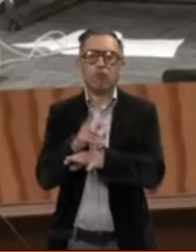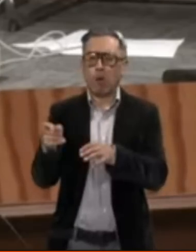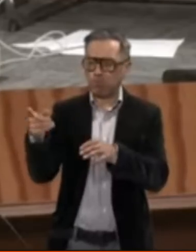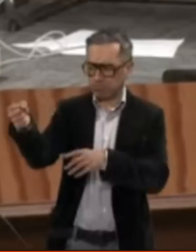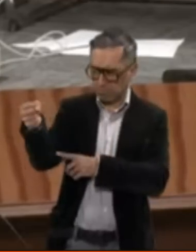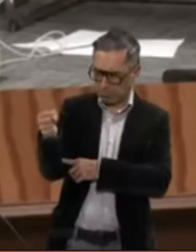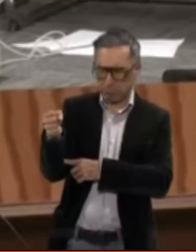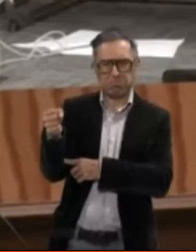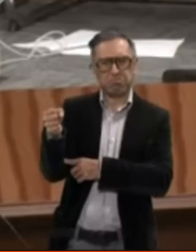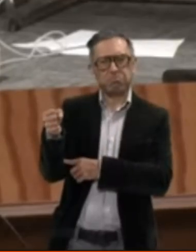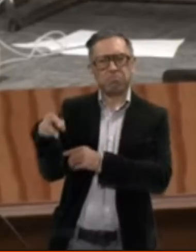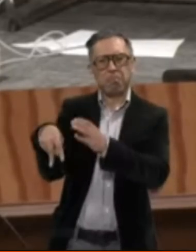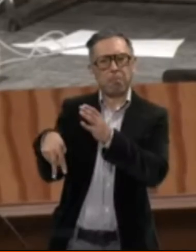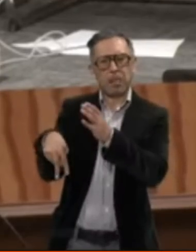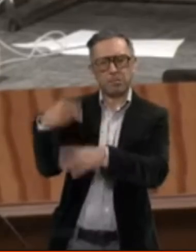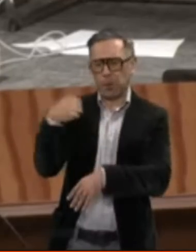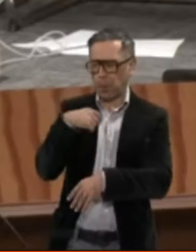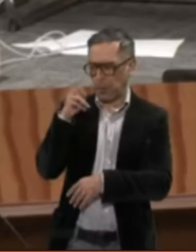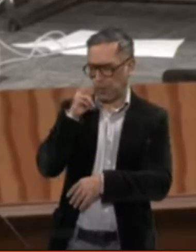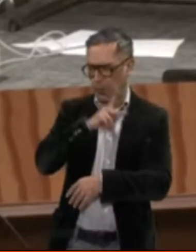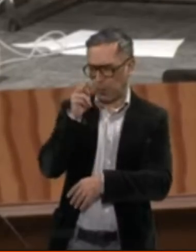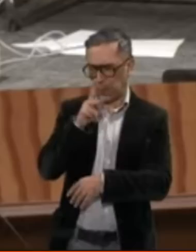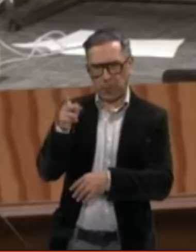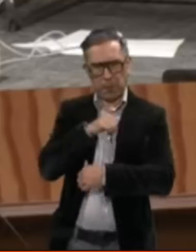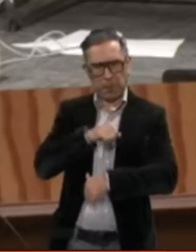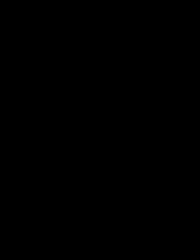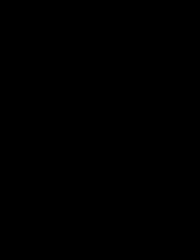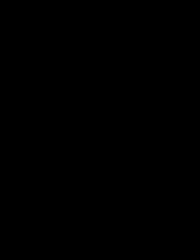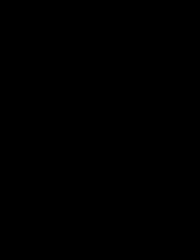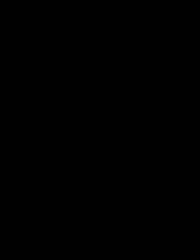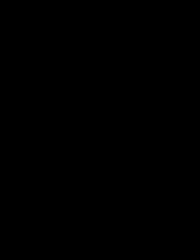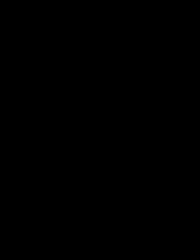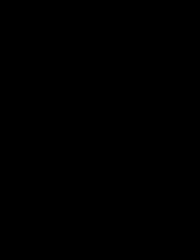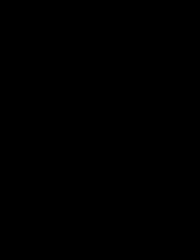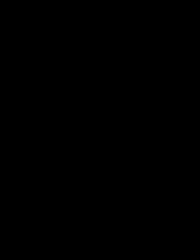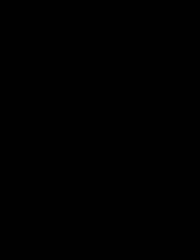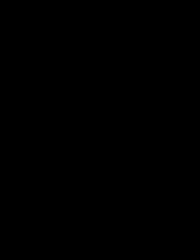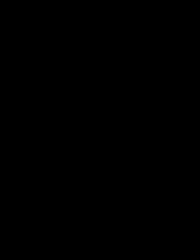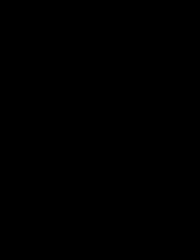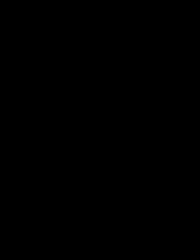los efectos de lo que ustedes quieren. Por eso es una victoria pírrica.